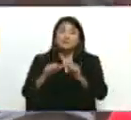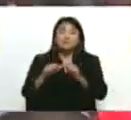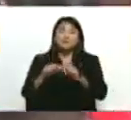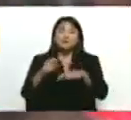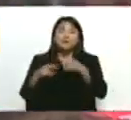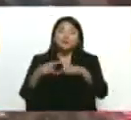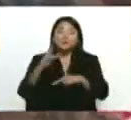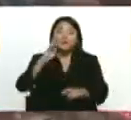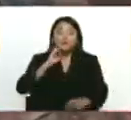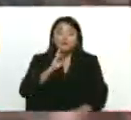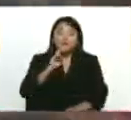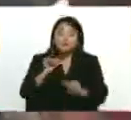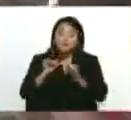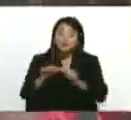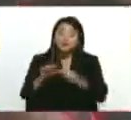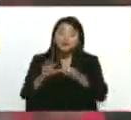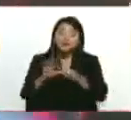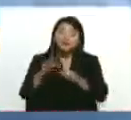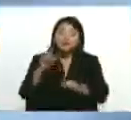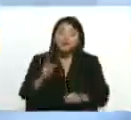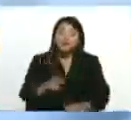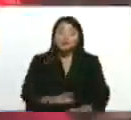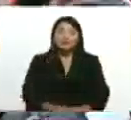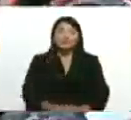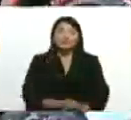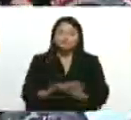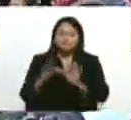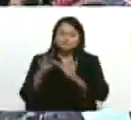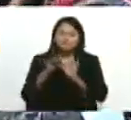estructuralmente unida. Un bloque.